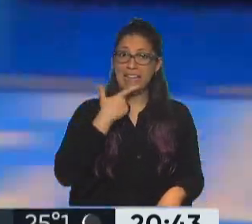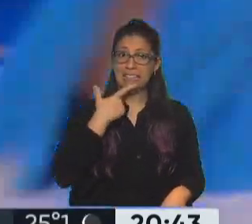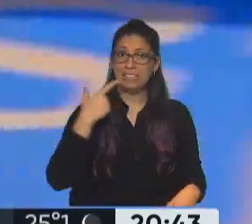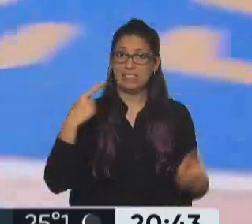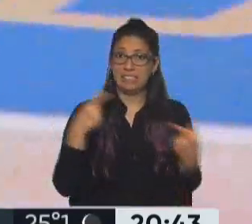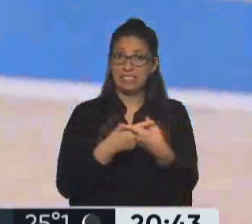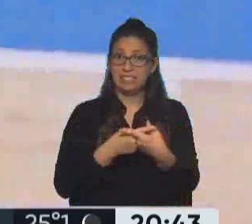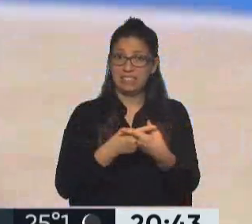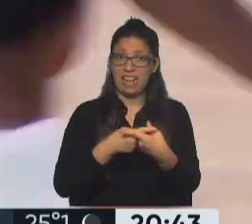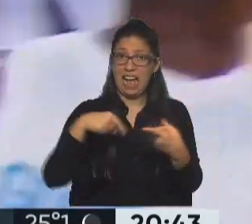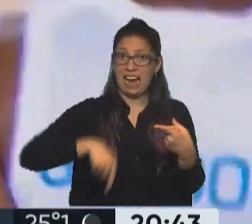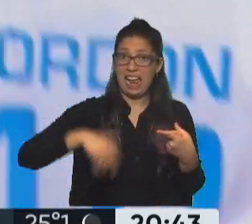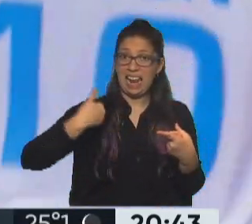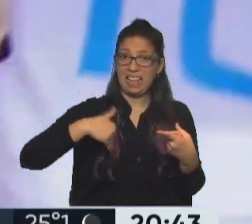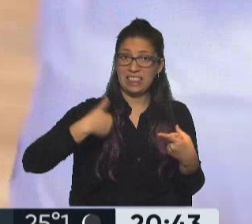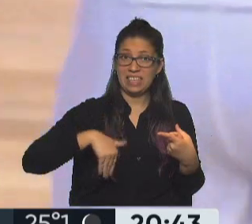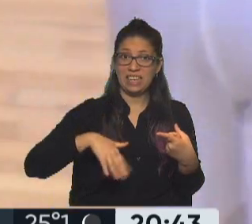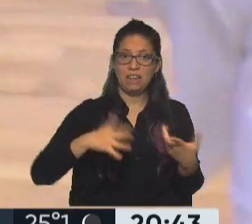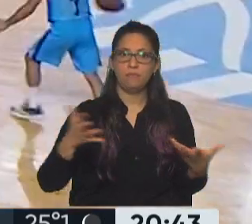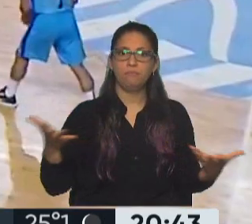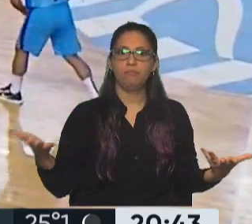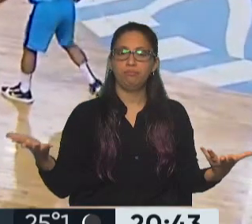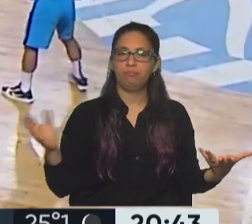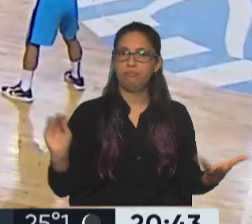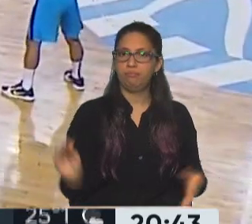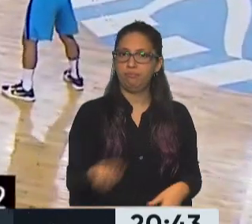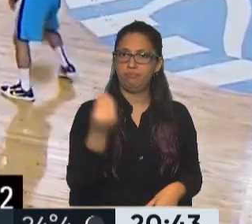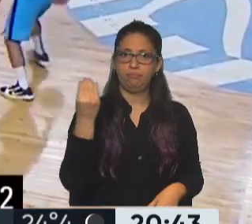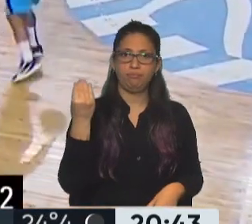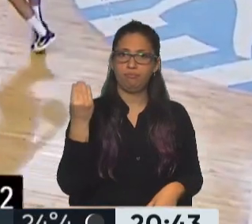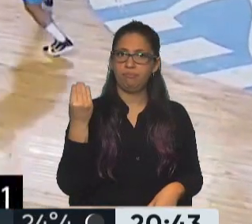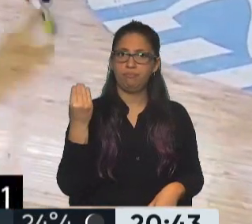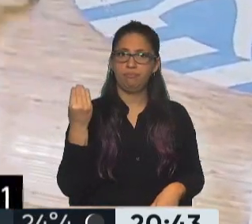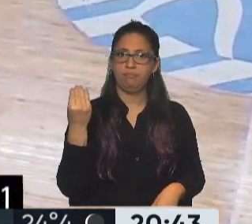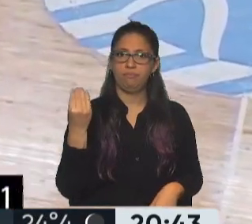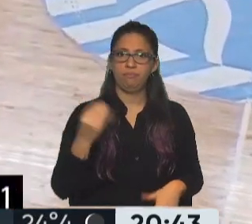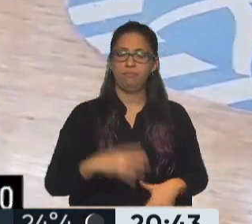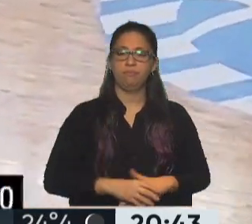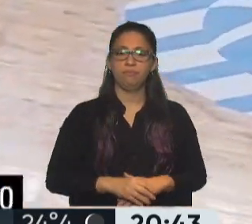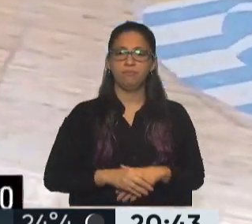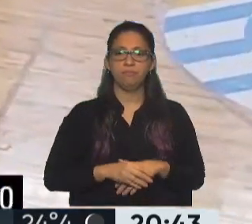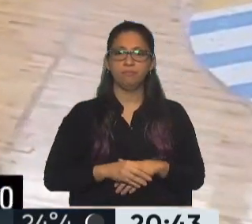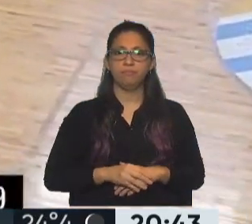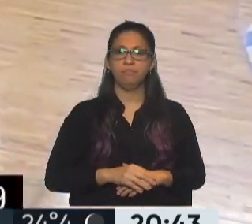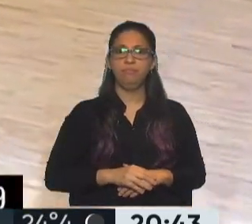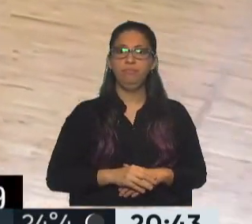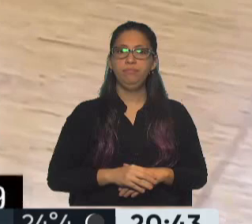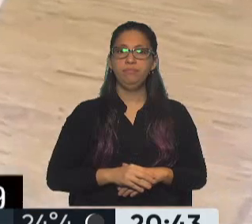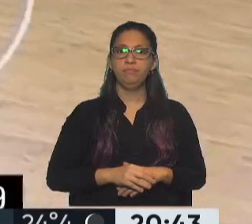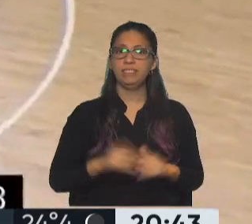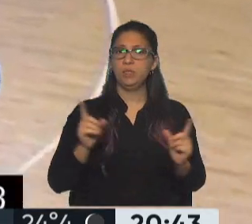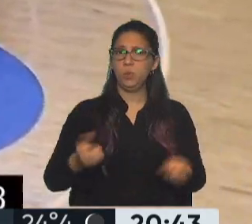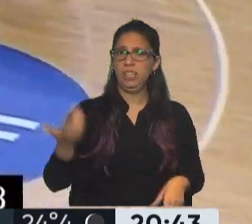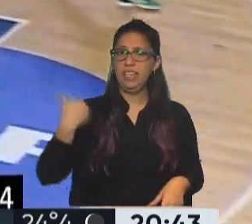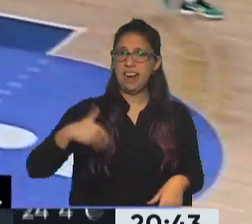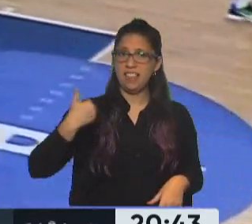bien, con Bahamas de local. Y pasa que tiene algunos jugadores que están en la NBA que son muy buenos. Está bien, pero muy no bueno. Deja de ser Argentina,